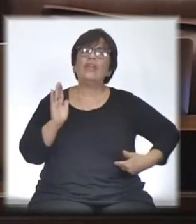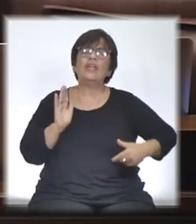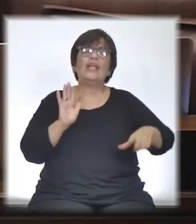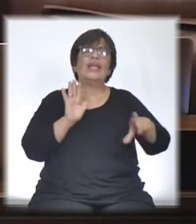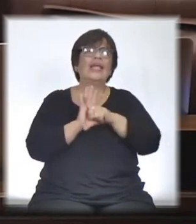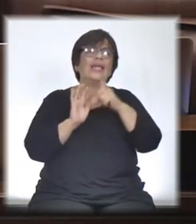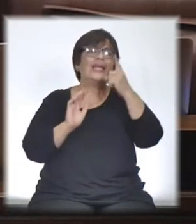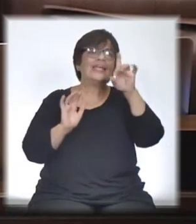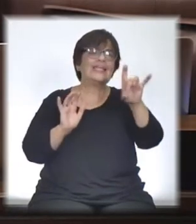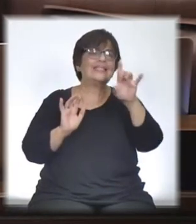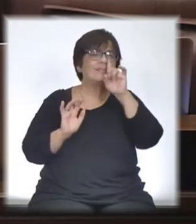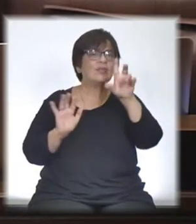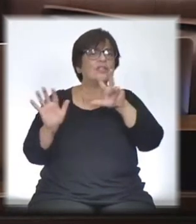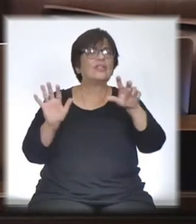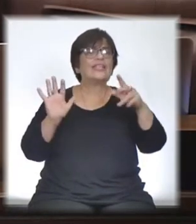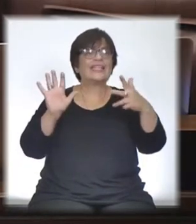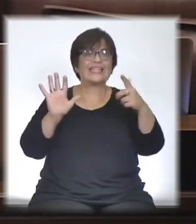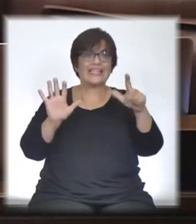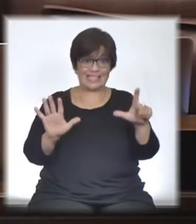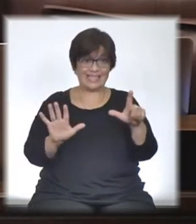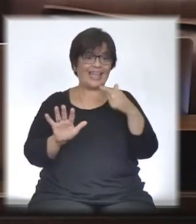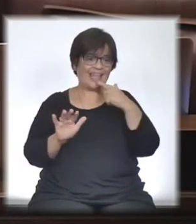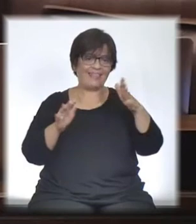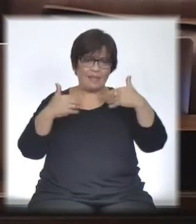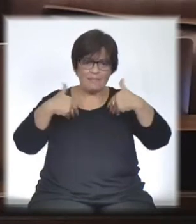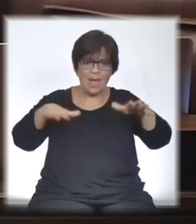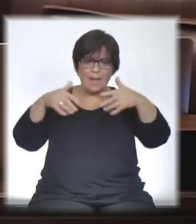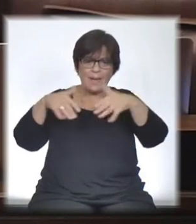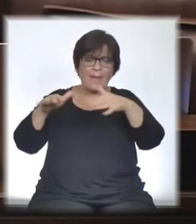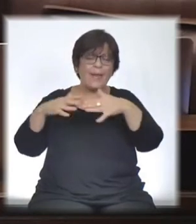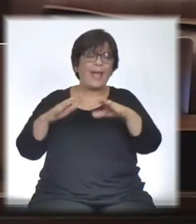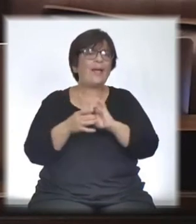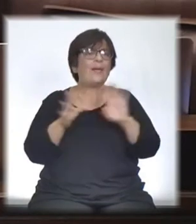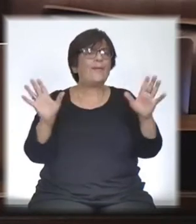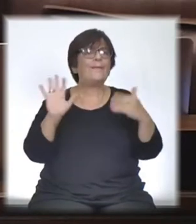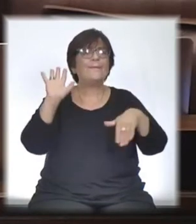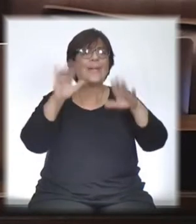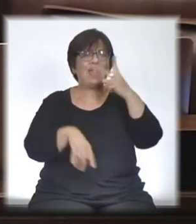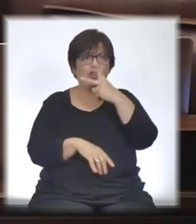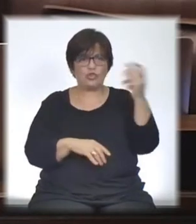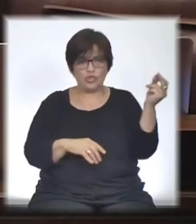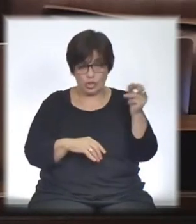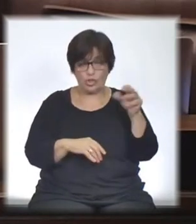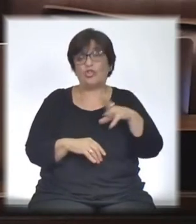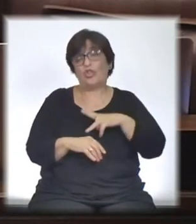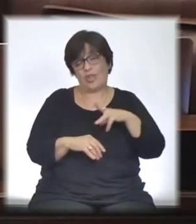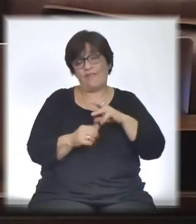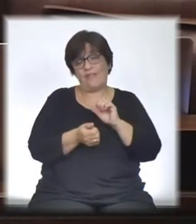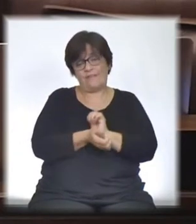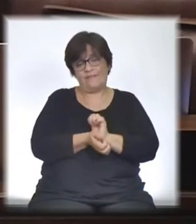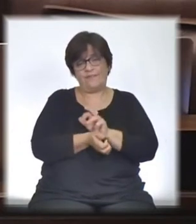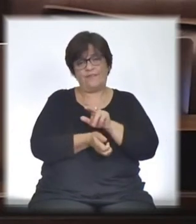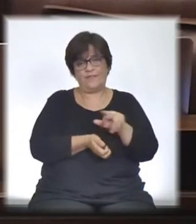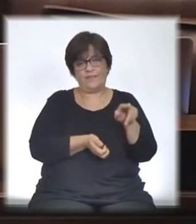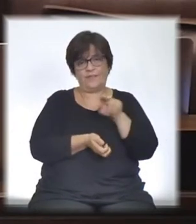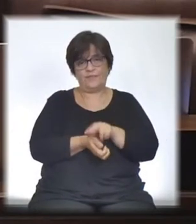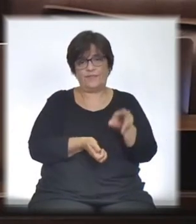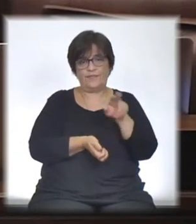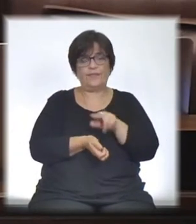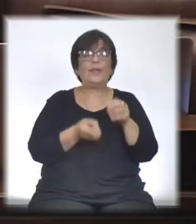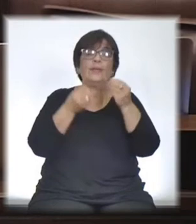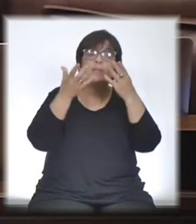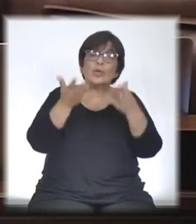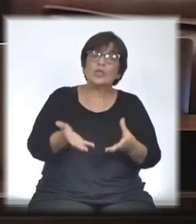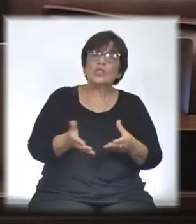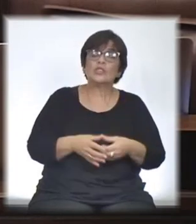15.737, que habilita la liberación de más de 200 presos y presas políticas que aún permanecían en las cárceles. Por